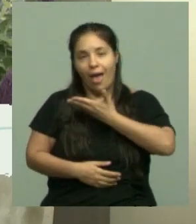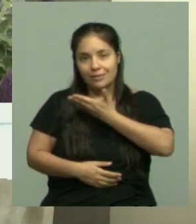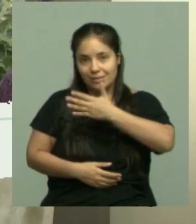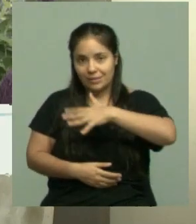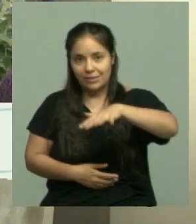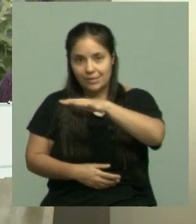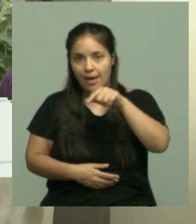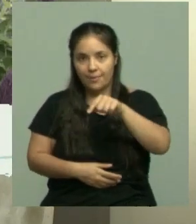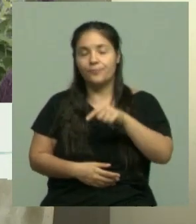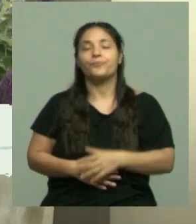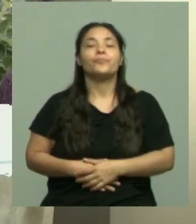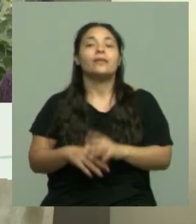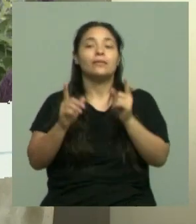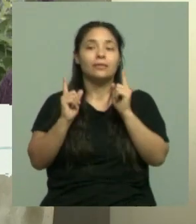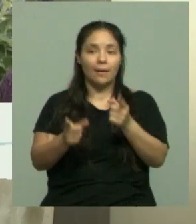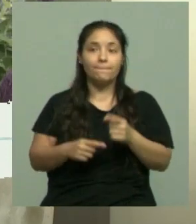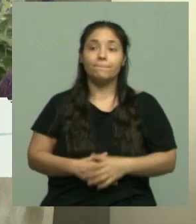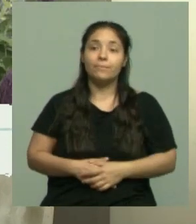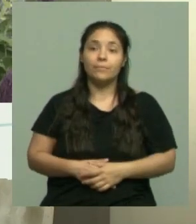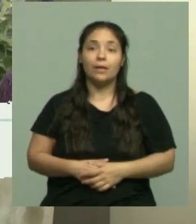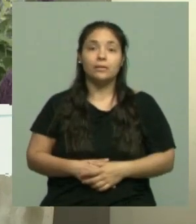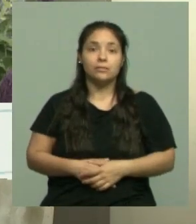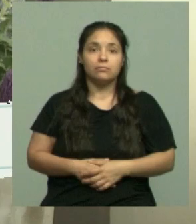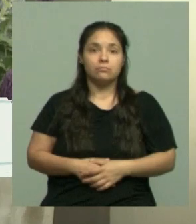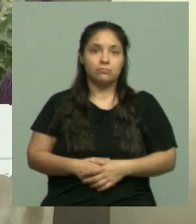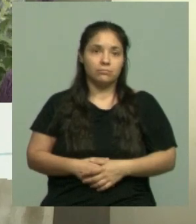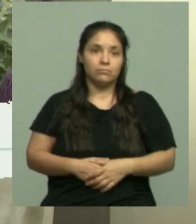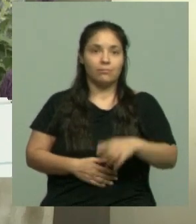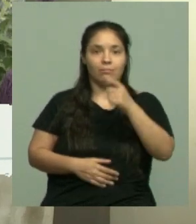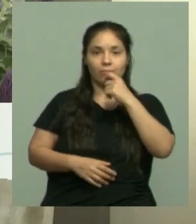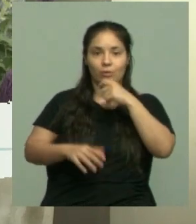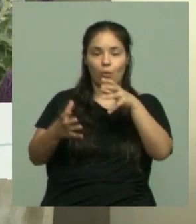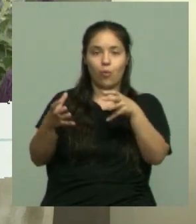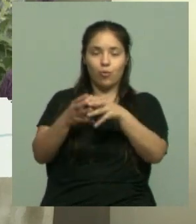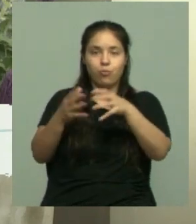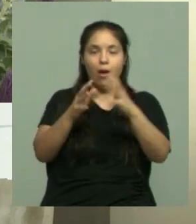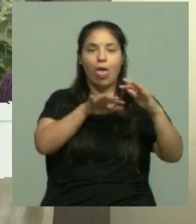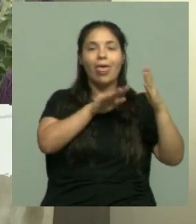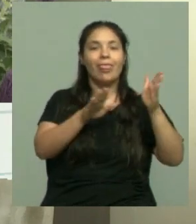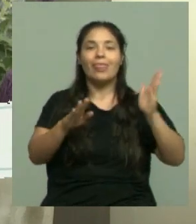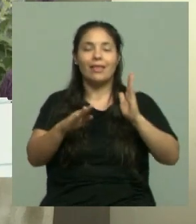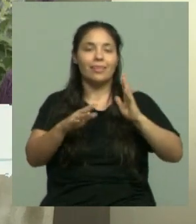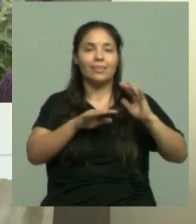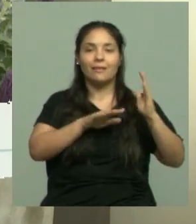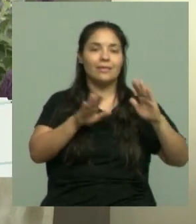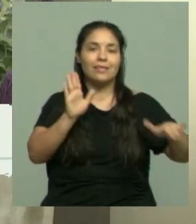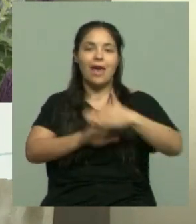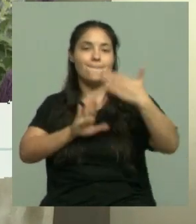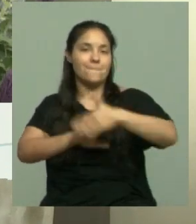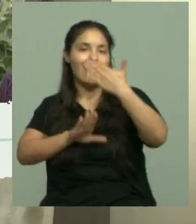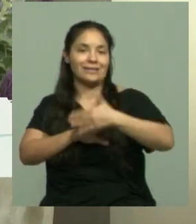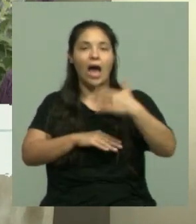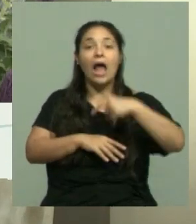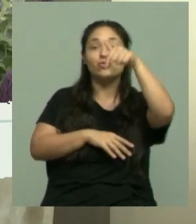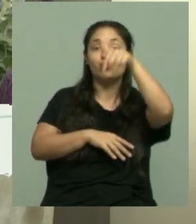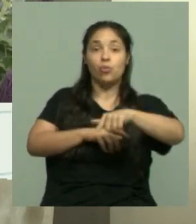la reubicación de los desplazados, ¿no? Recordamos que Gaza tiene un desplazamiento muy importante hacia el sur